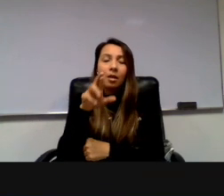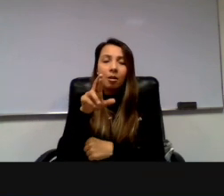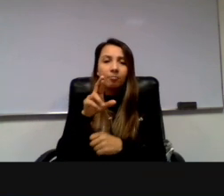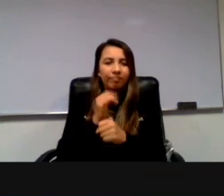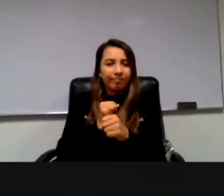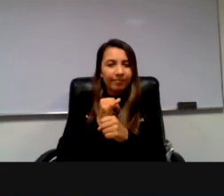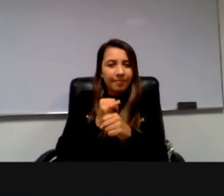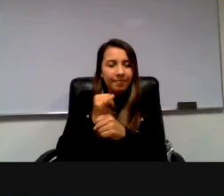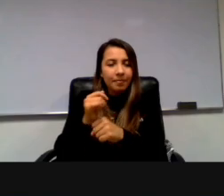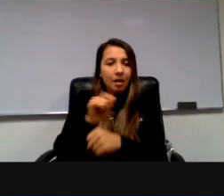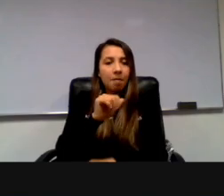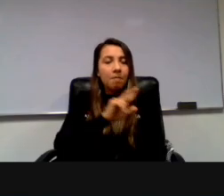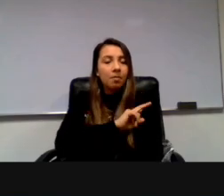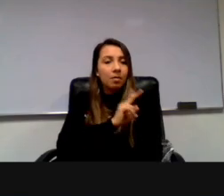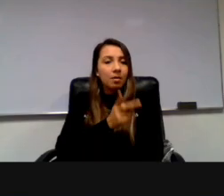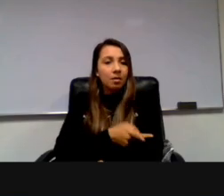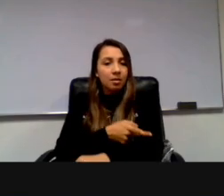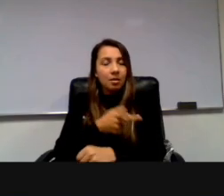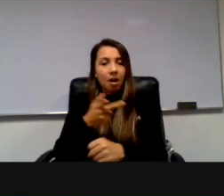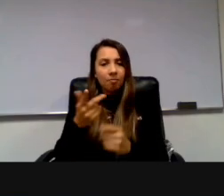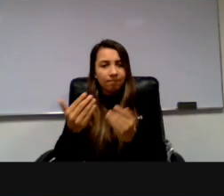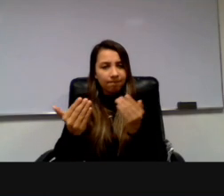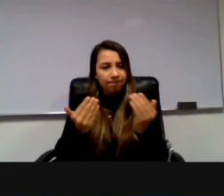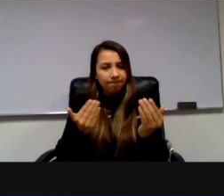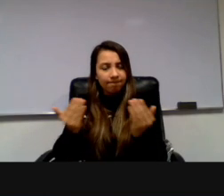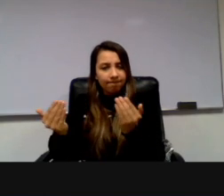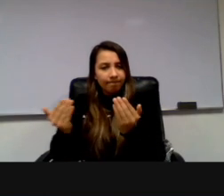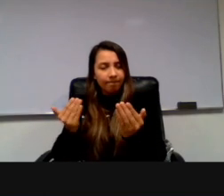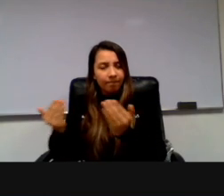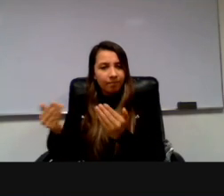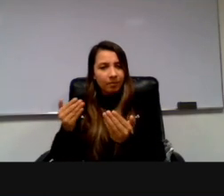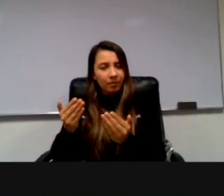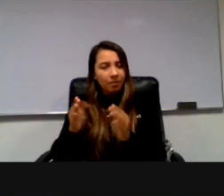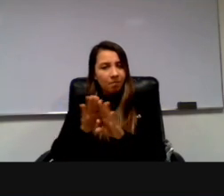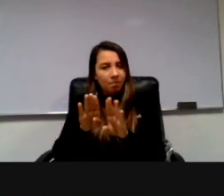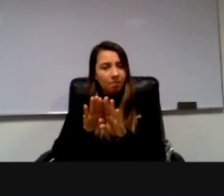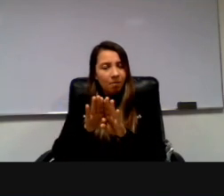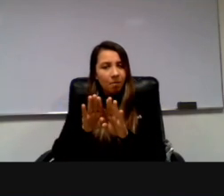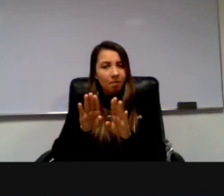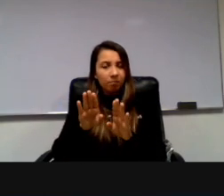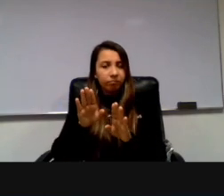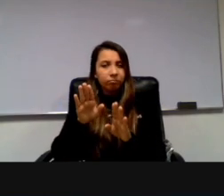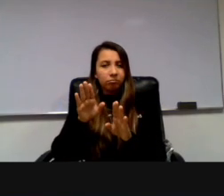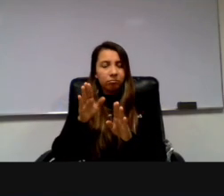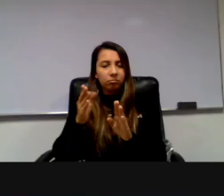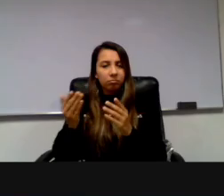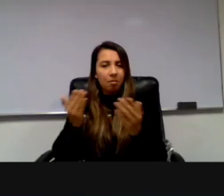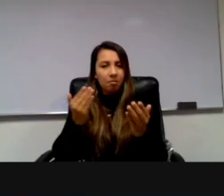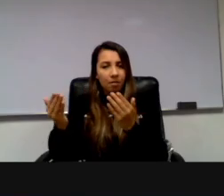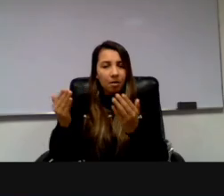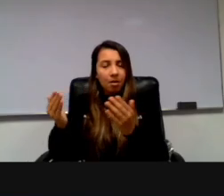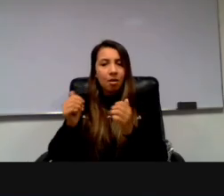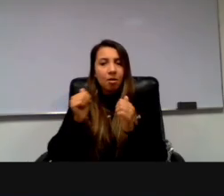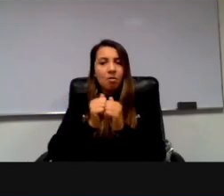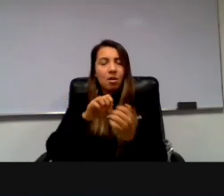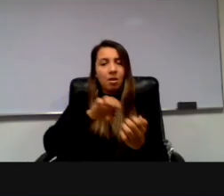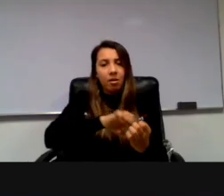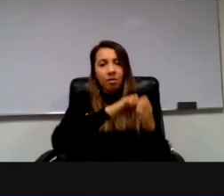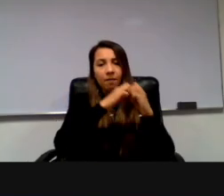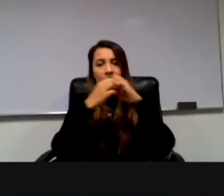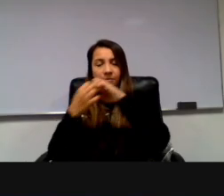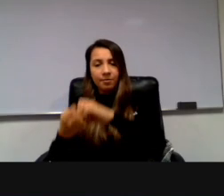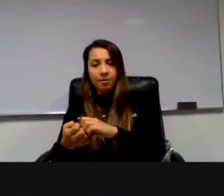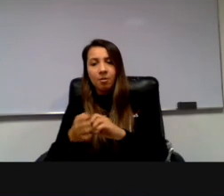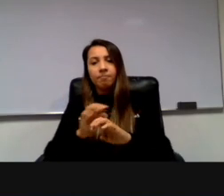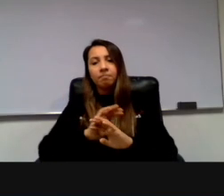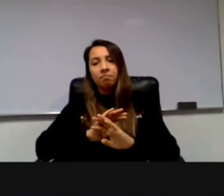comparar las proteínas y empieza a hacer algunas inferencias evolutivas y funcionales a partir de la comparación de estas proteínas, ¿no?